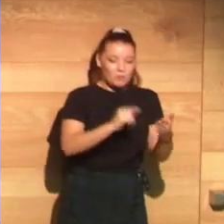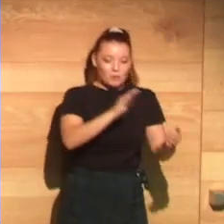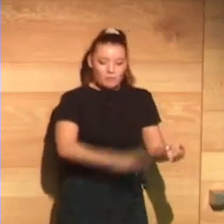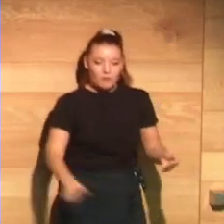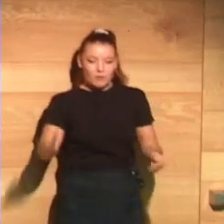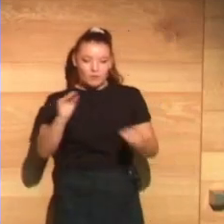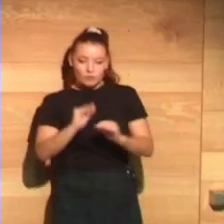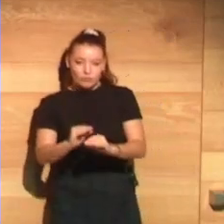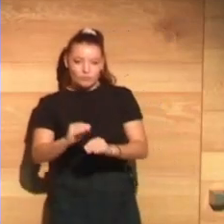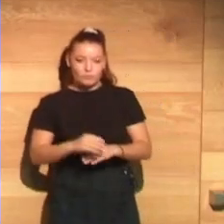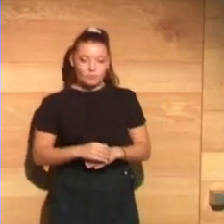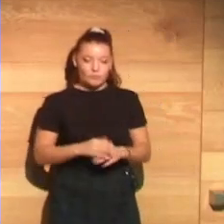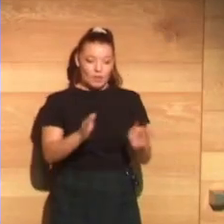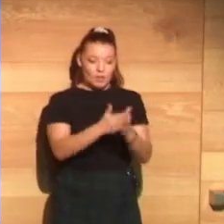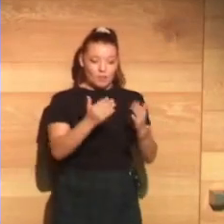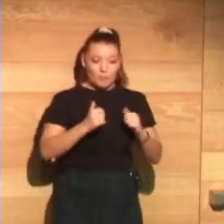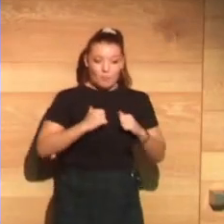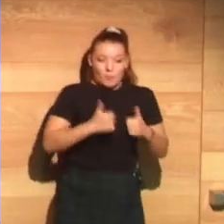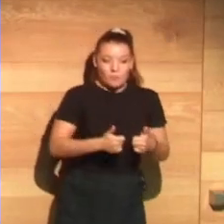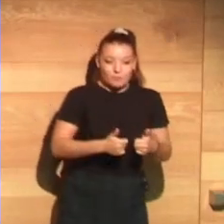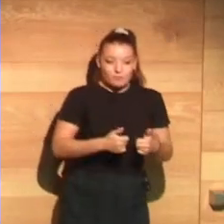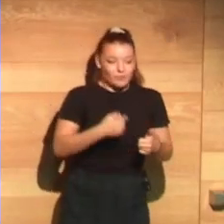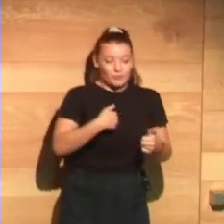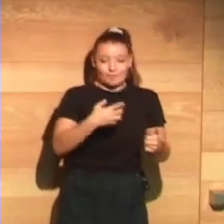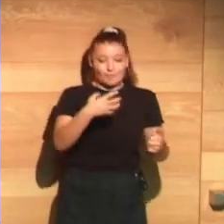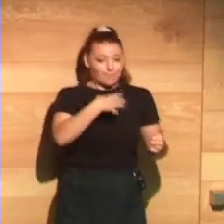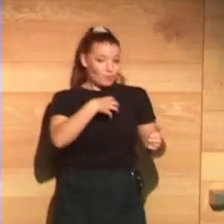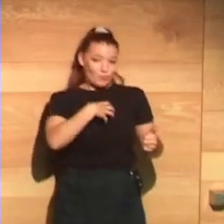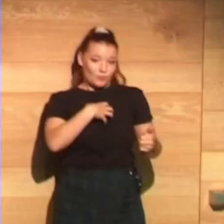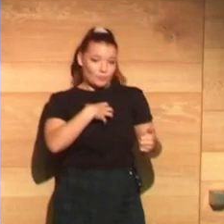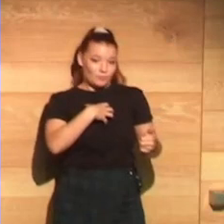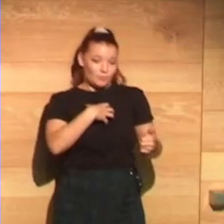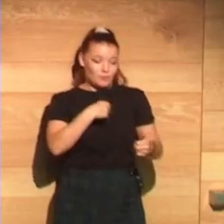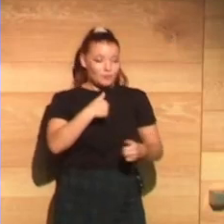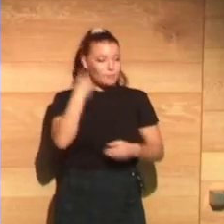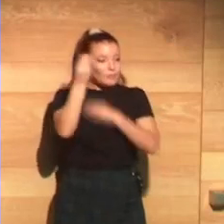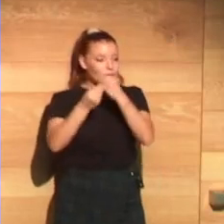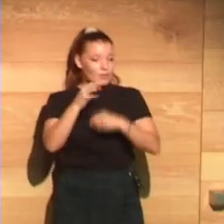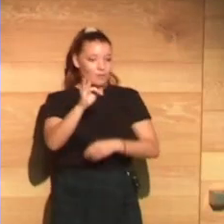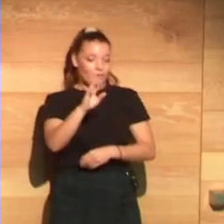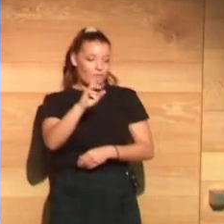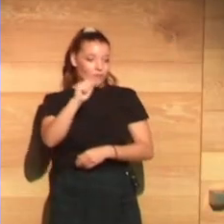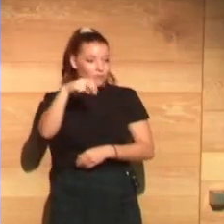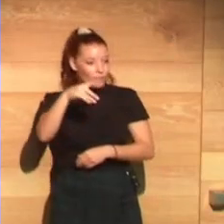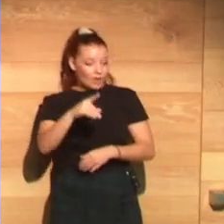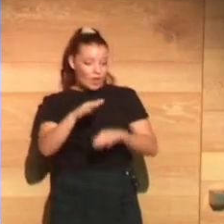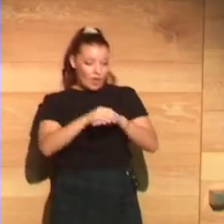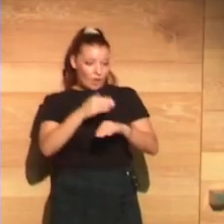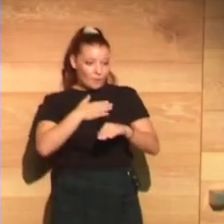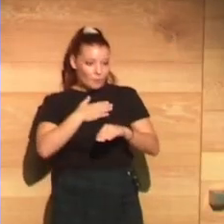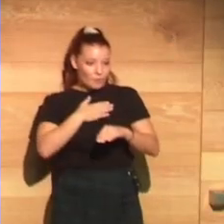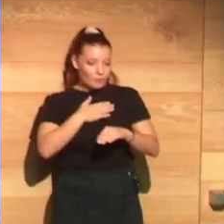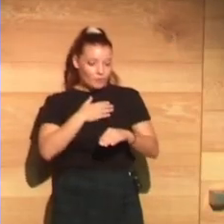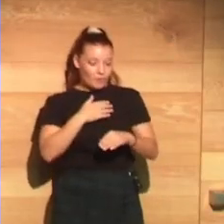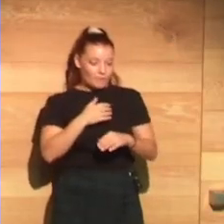carácter, no empaticé. Empecé a escribir sobre la infancia, y en el libro hay un comienzo que partía de algo mío, pero que